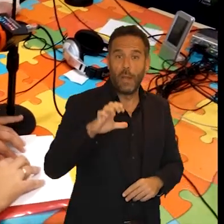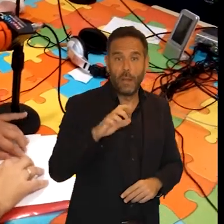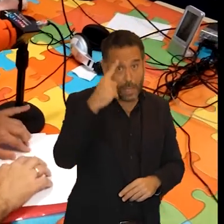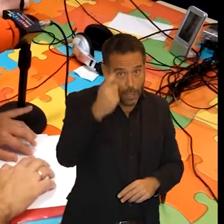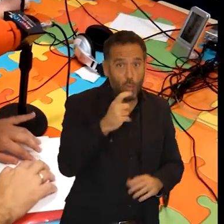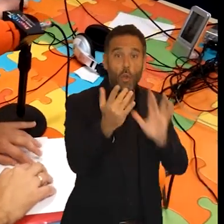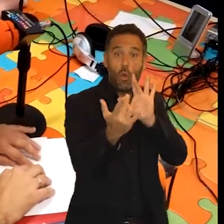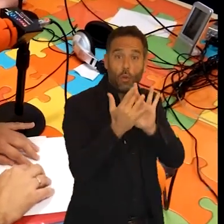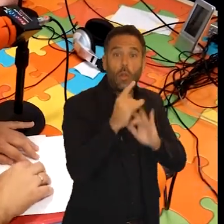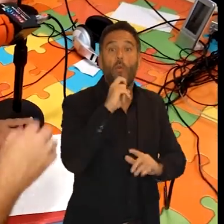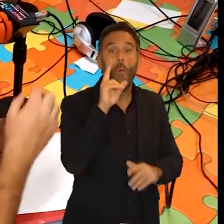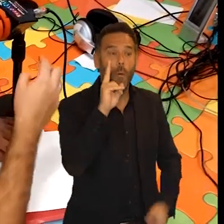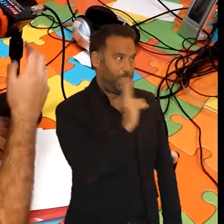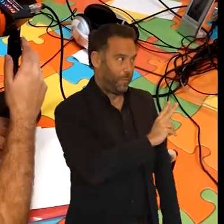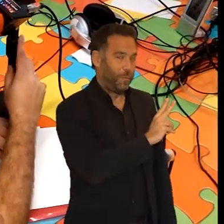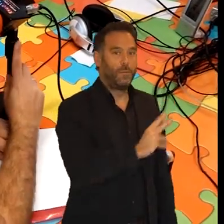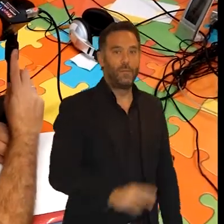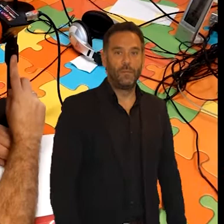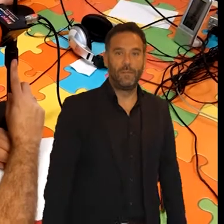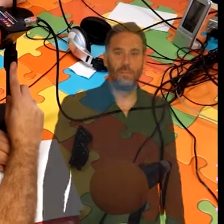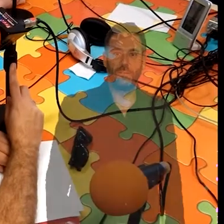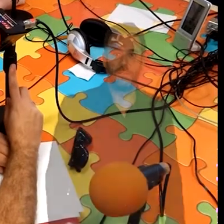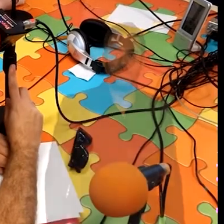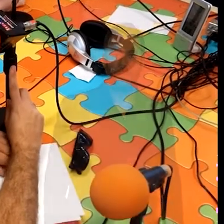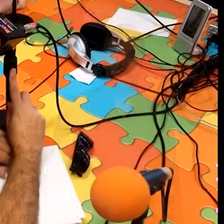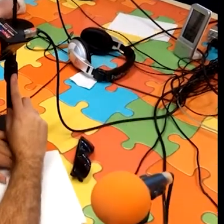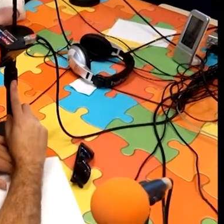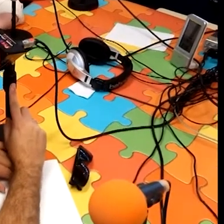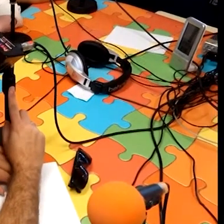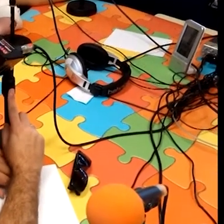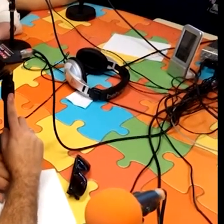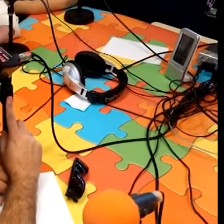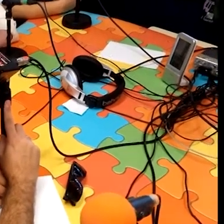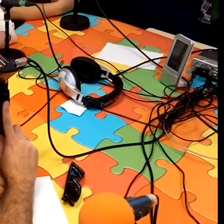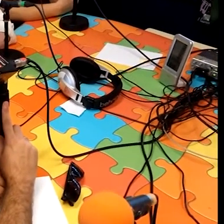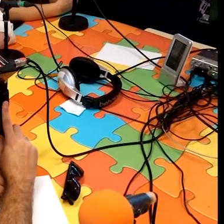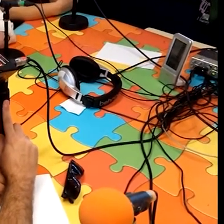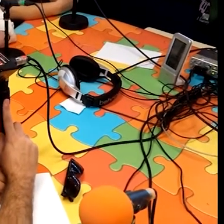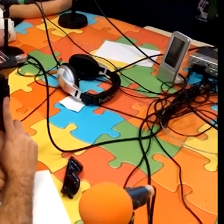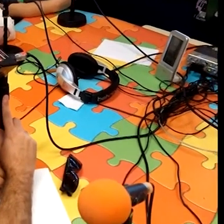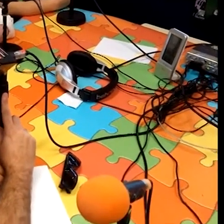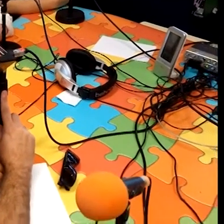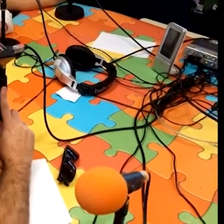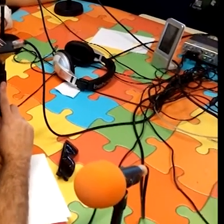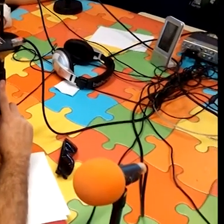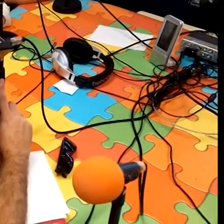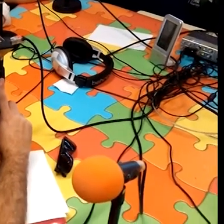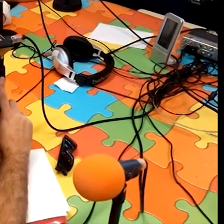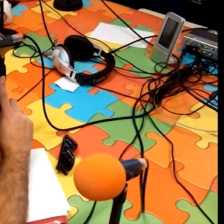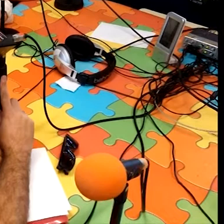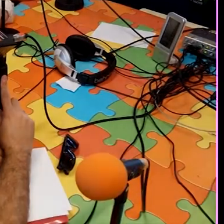de contacto. Para que participes con nosotros, para que nos comentes durante los distintos contenidos, lo que